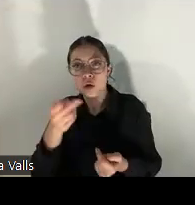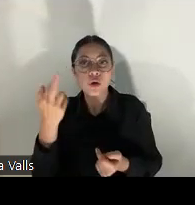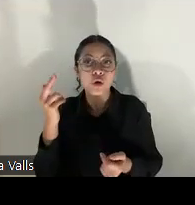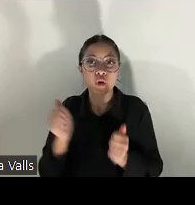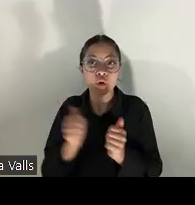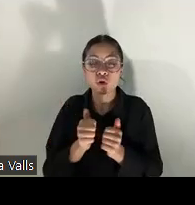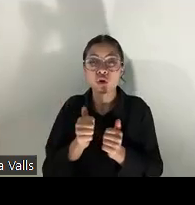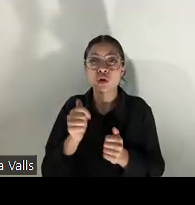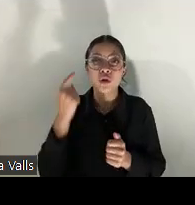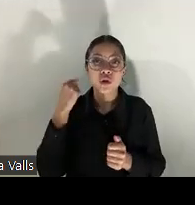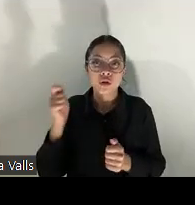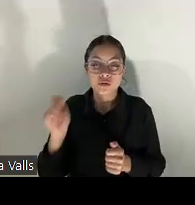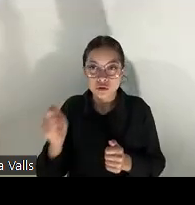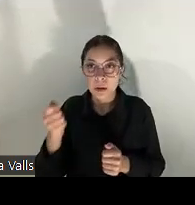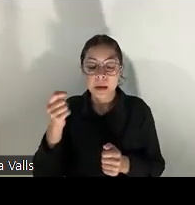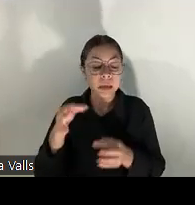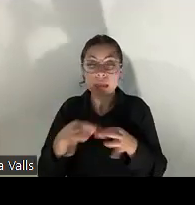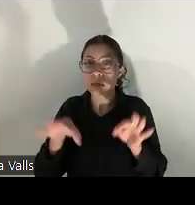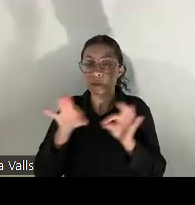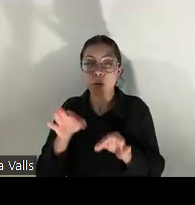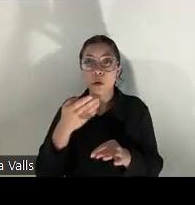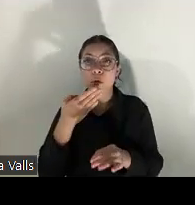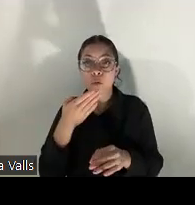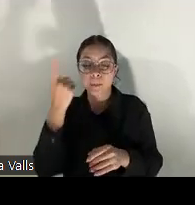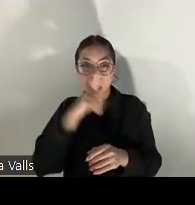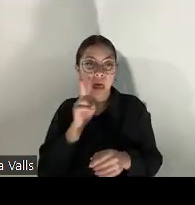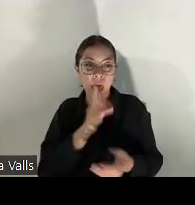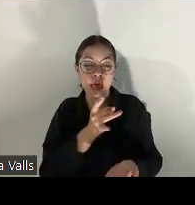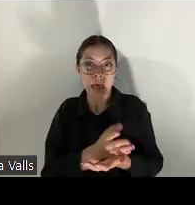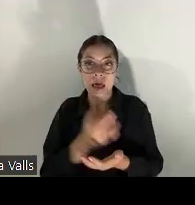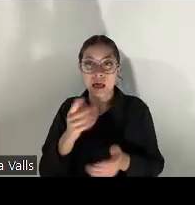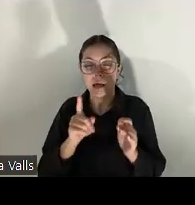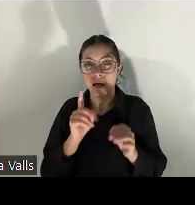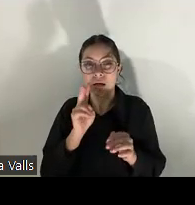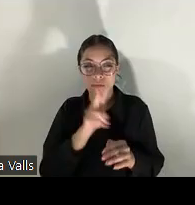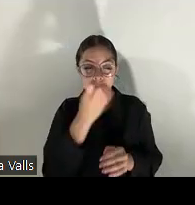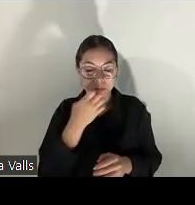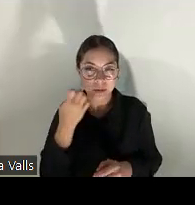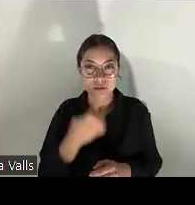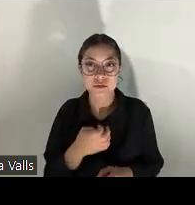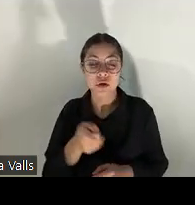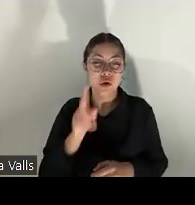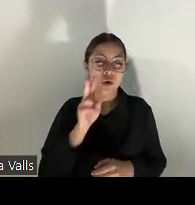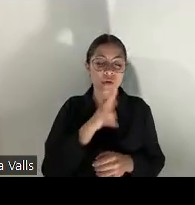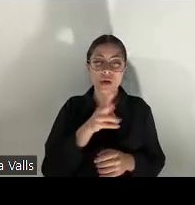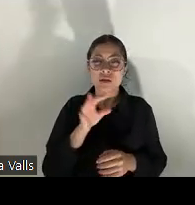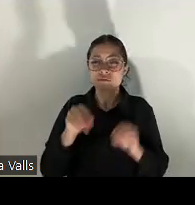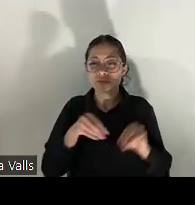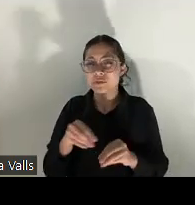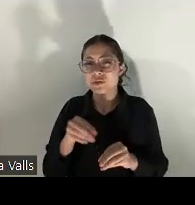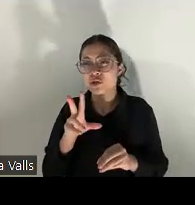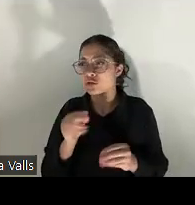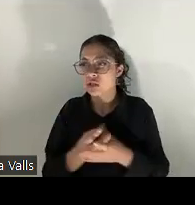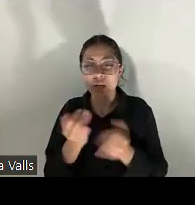porque es un gran instrumento de evaluación. Los signos de alarma, bueno, si vemos que sus movimientos son asimétricos, que son disminuidos